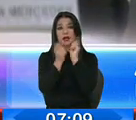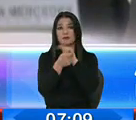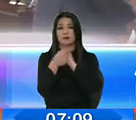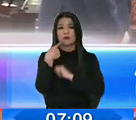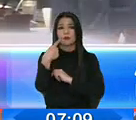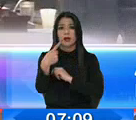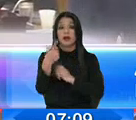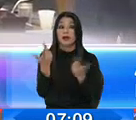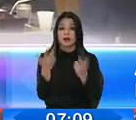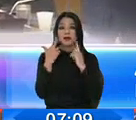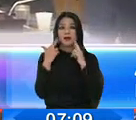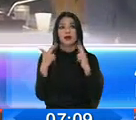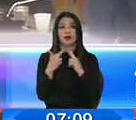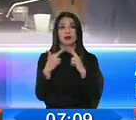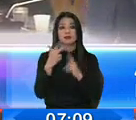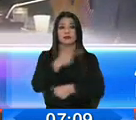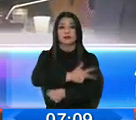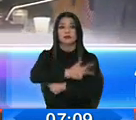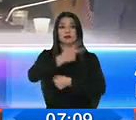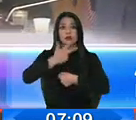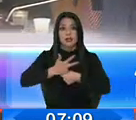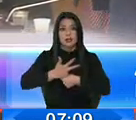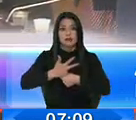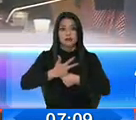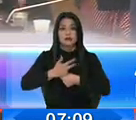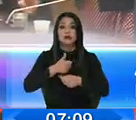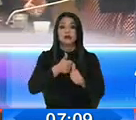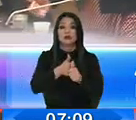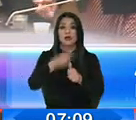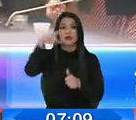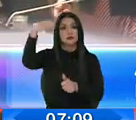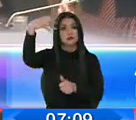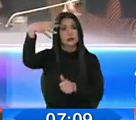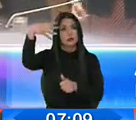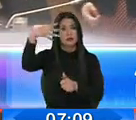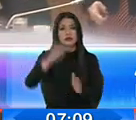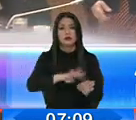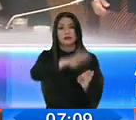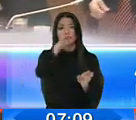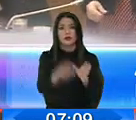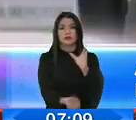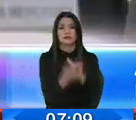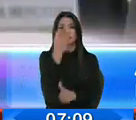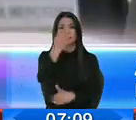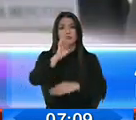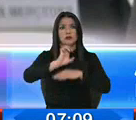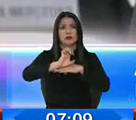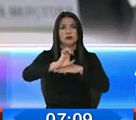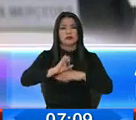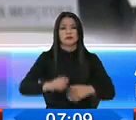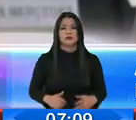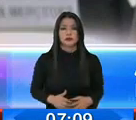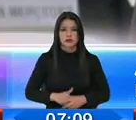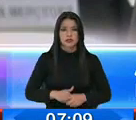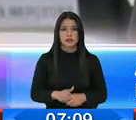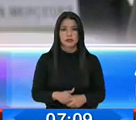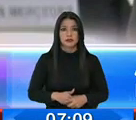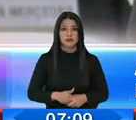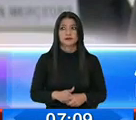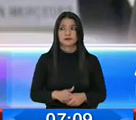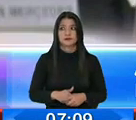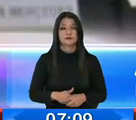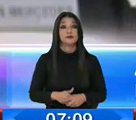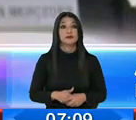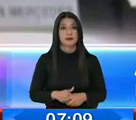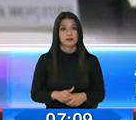para reconocer al Chimborazo como el punto más cercano al Sol y el volcán más alto del Ecuador. Debemos resaltar